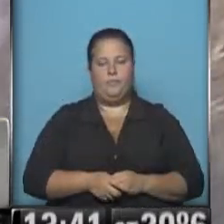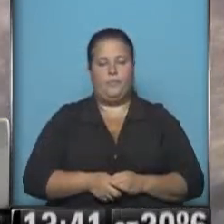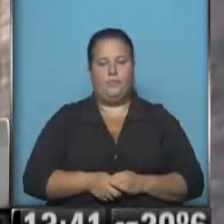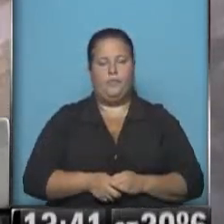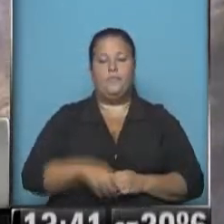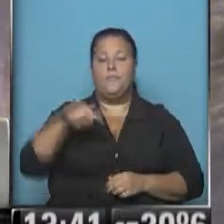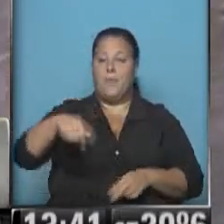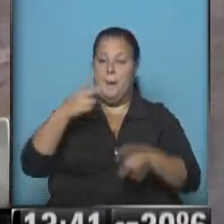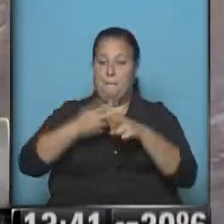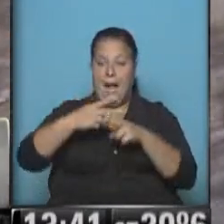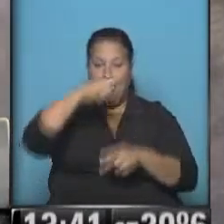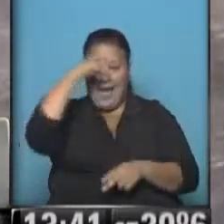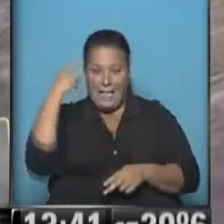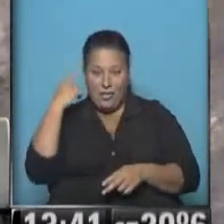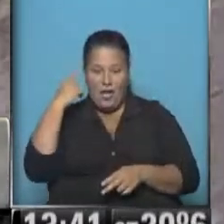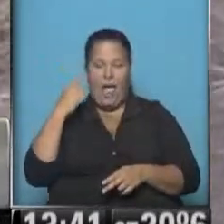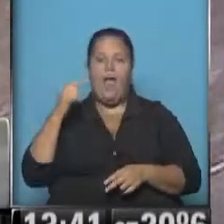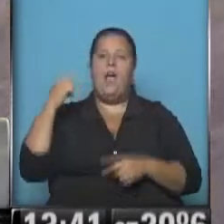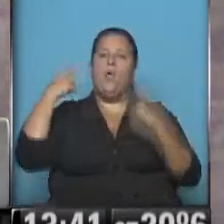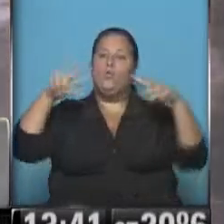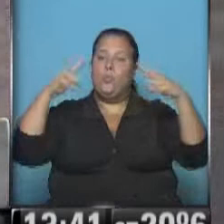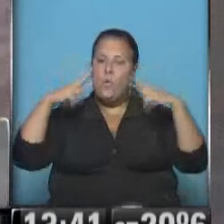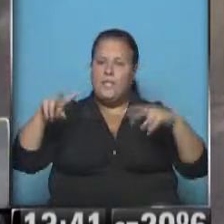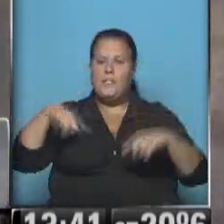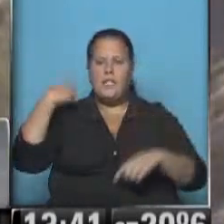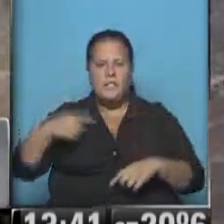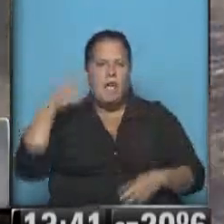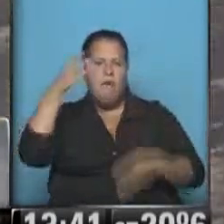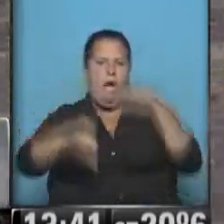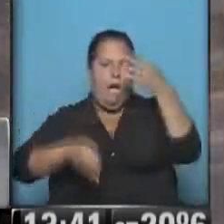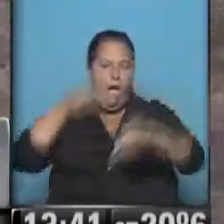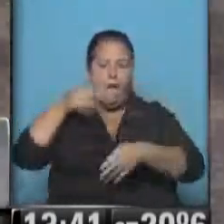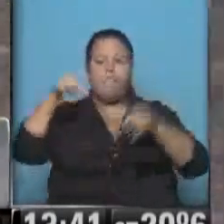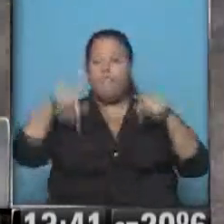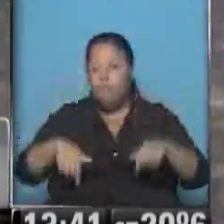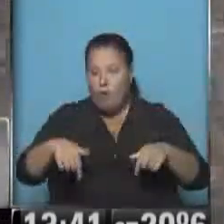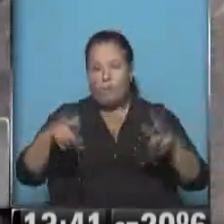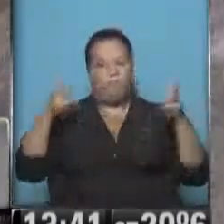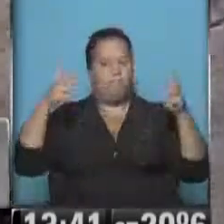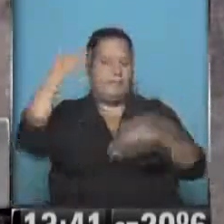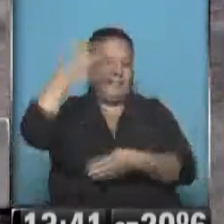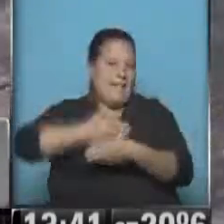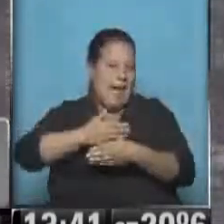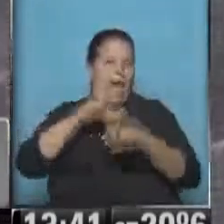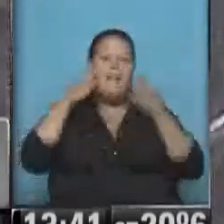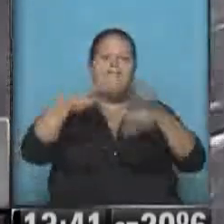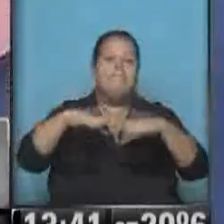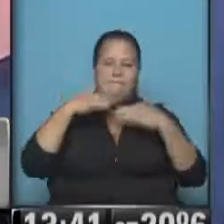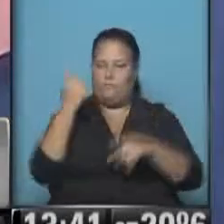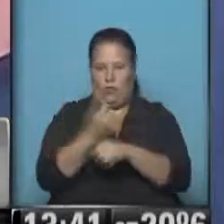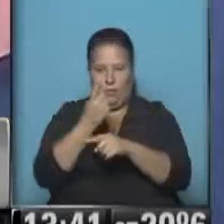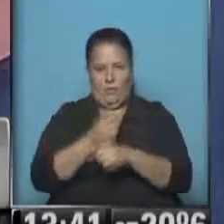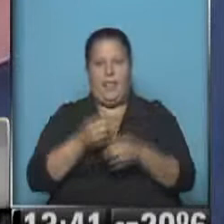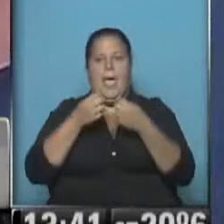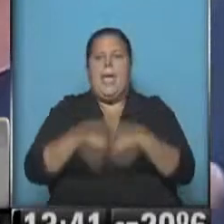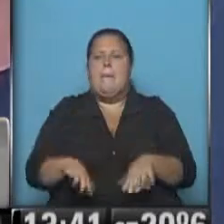En este parque nacional, la llegada de turistas es permanente, hoy cerrado para los visitantes. Empezó